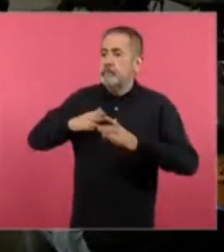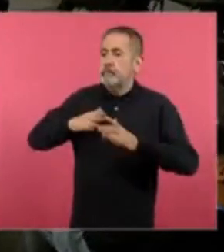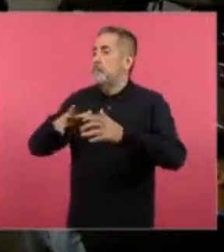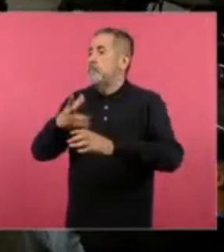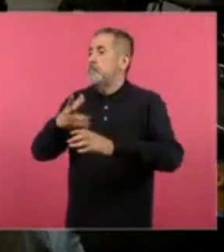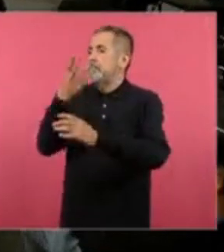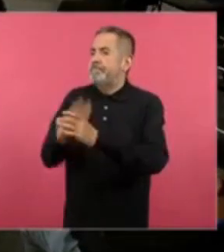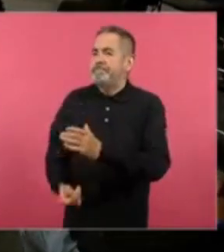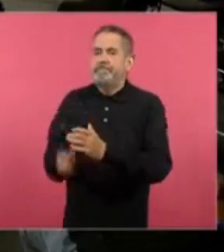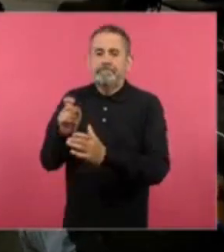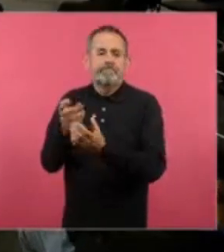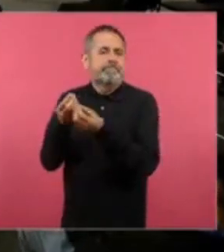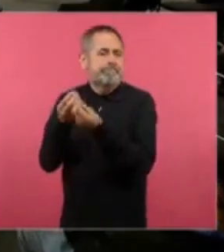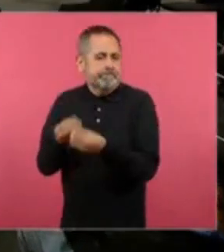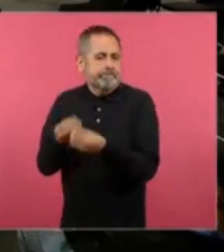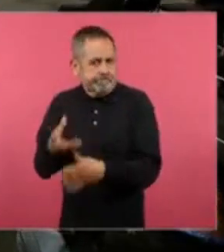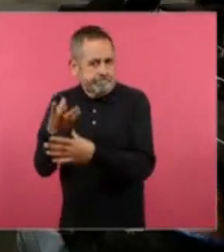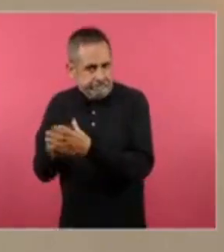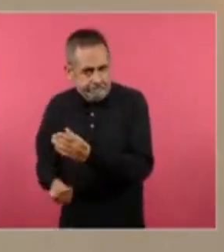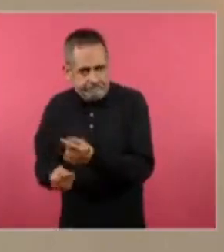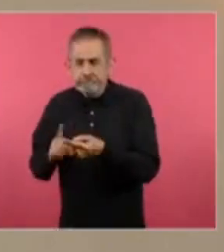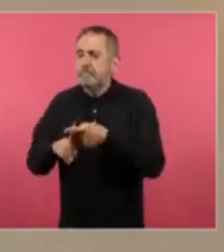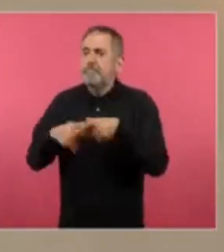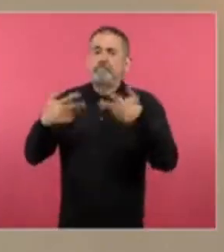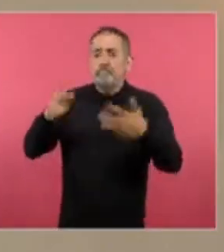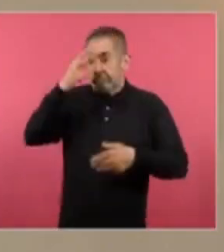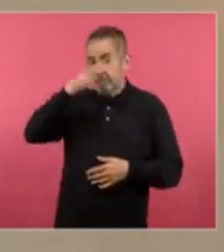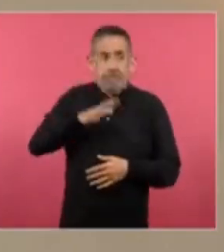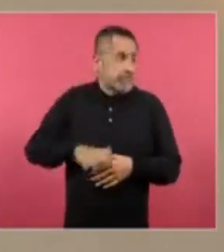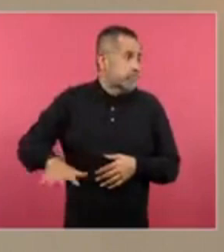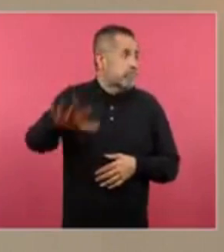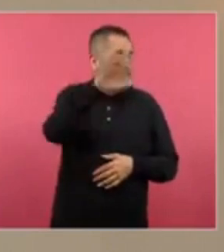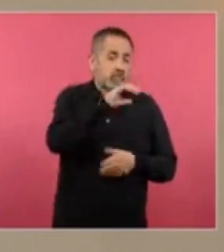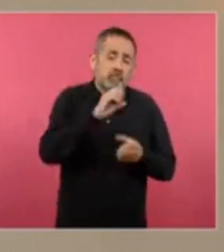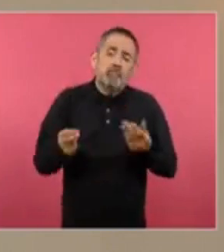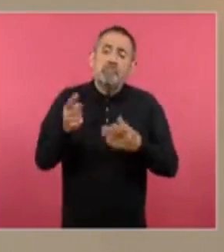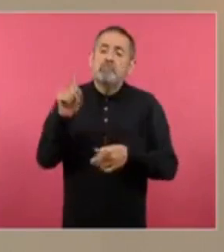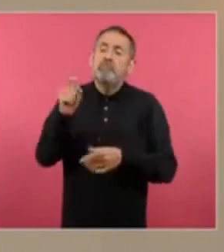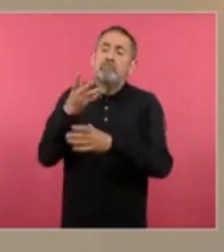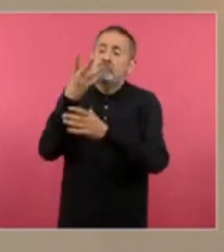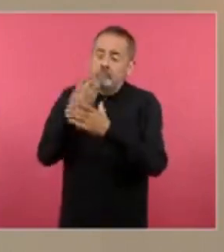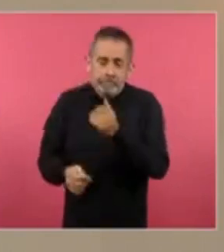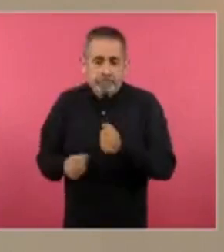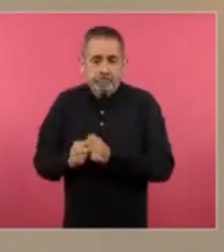cuánta agua gastamos en México, cuánta agua gastamos en América,